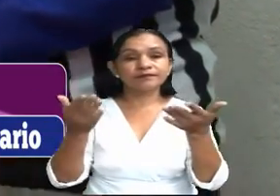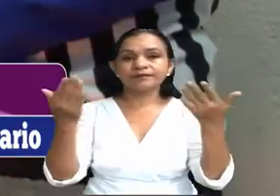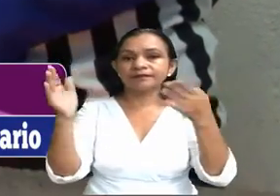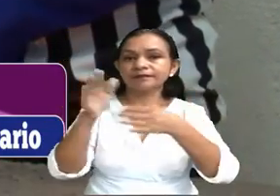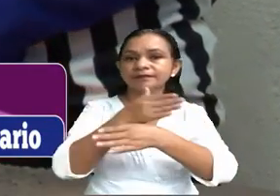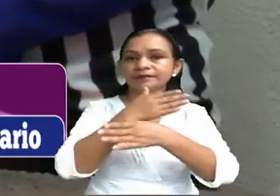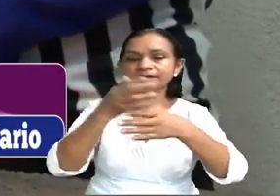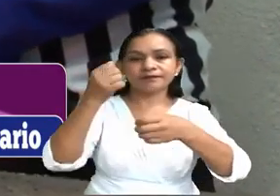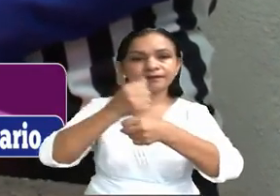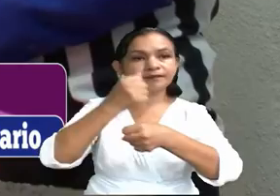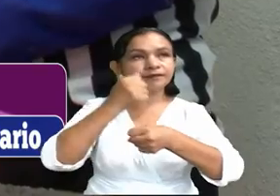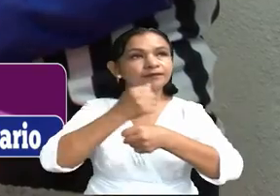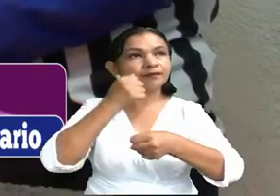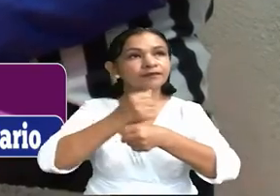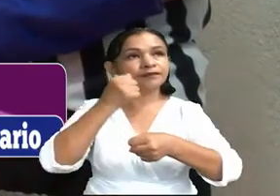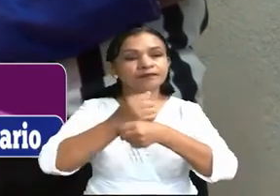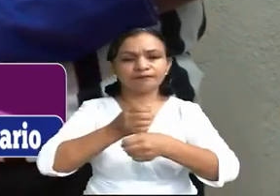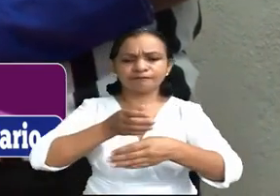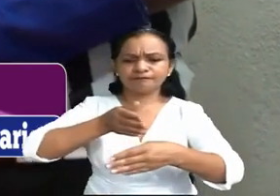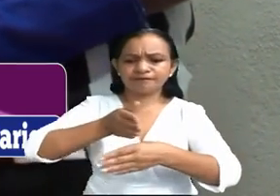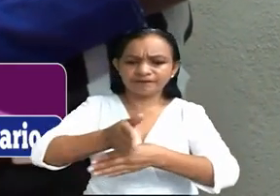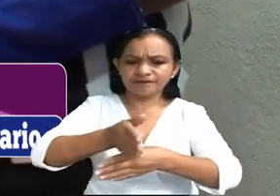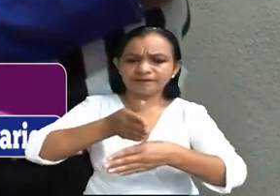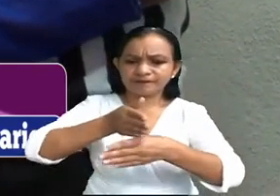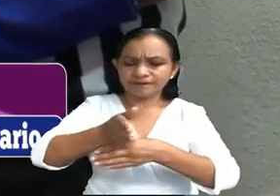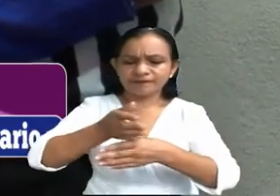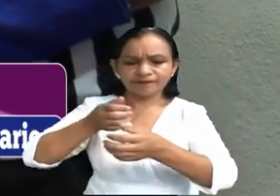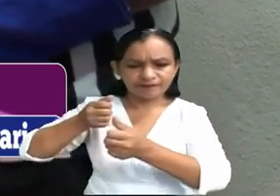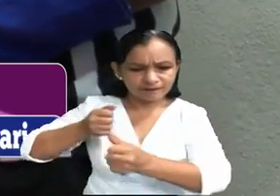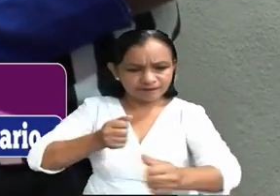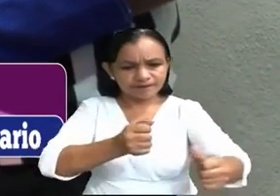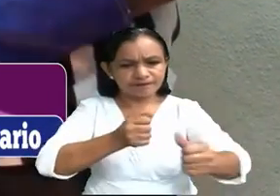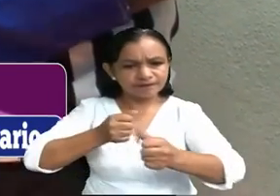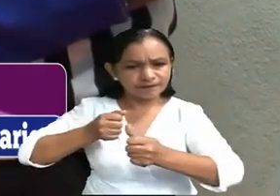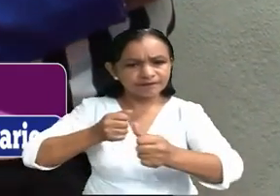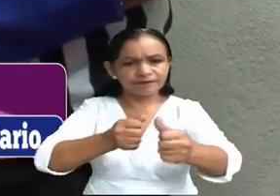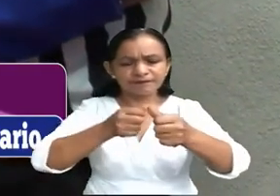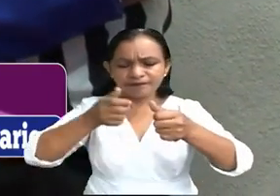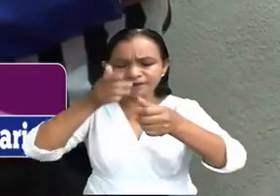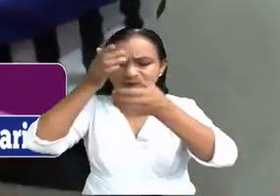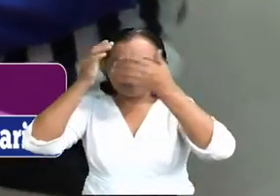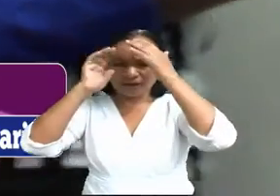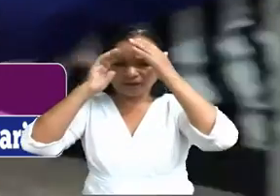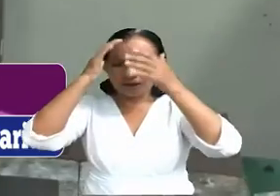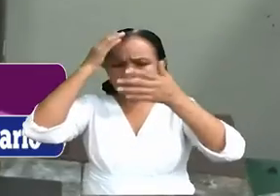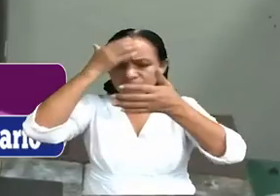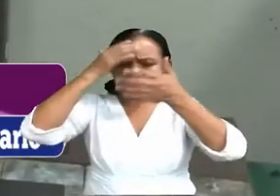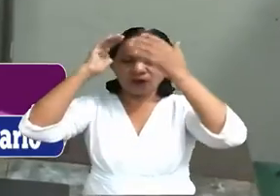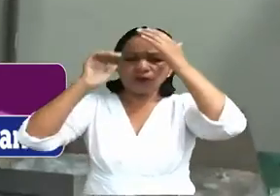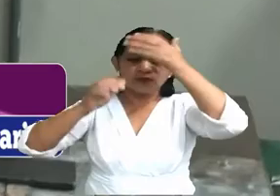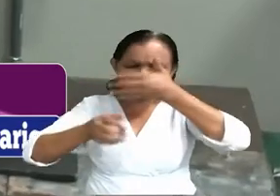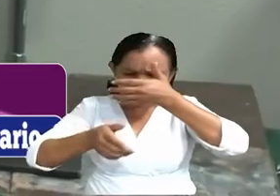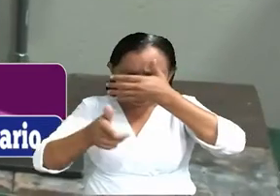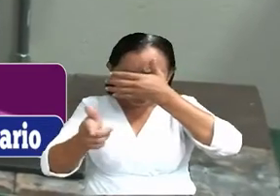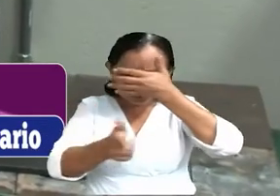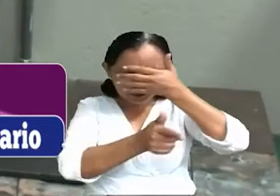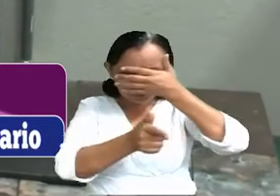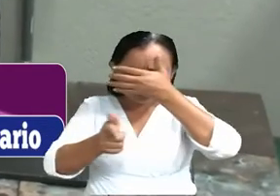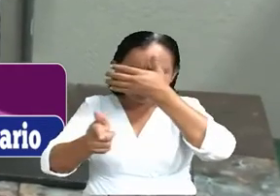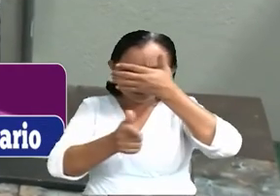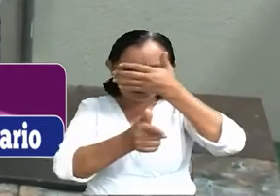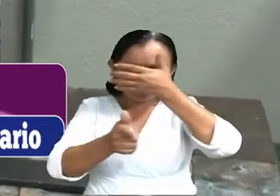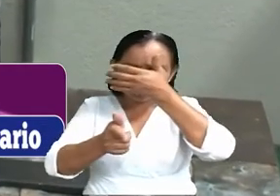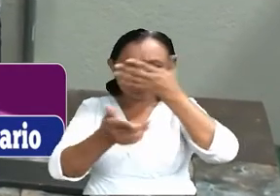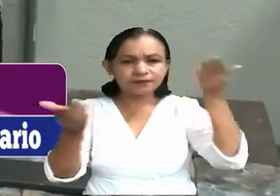oficios, fuesen de ebanistería, carpintería, soldadura u otro tipo de oficios